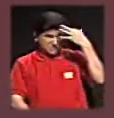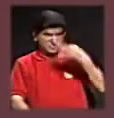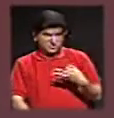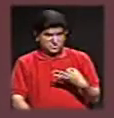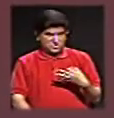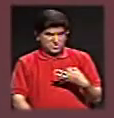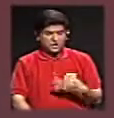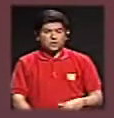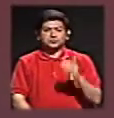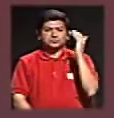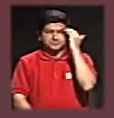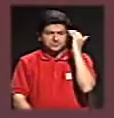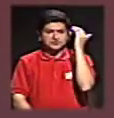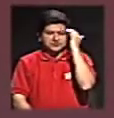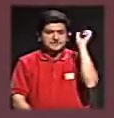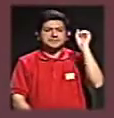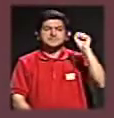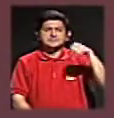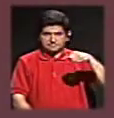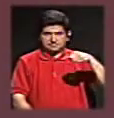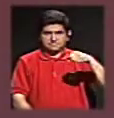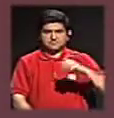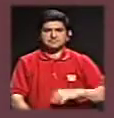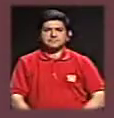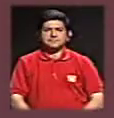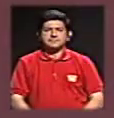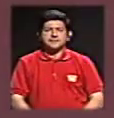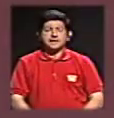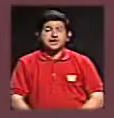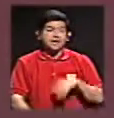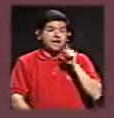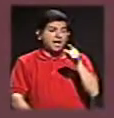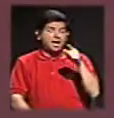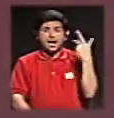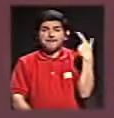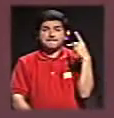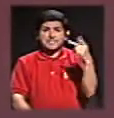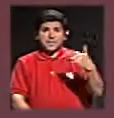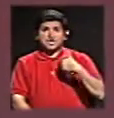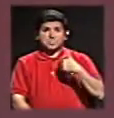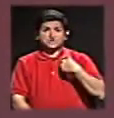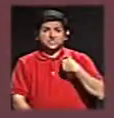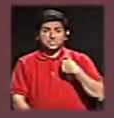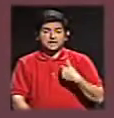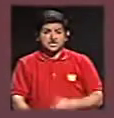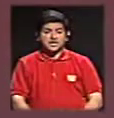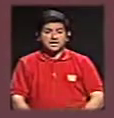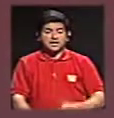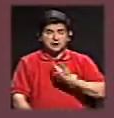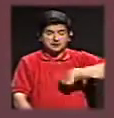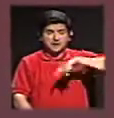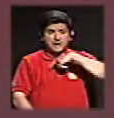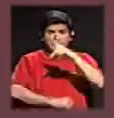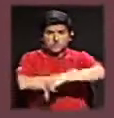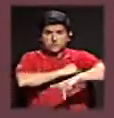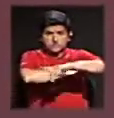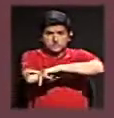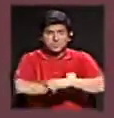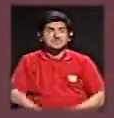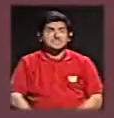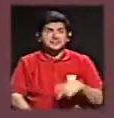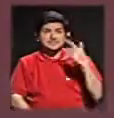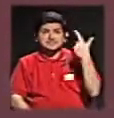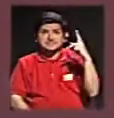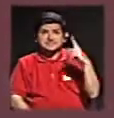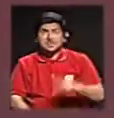que tomar conciencia de que las amenazas que hoy se ciernen sobre nuestros países son